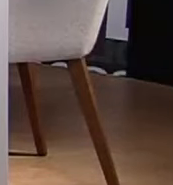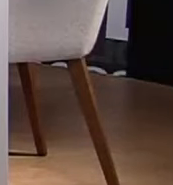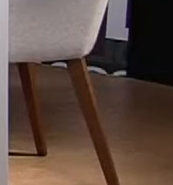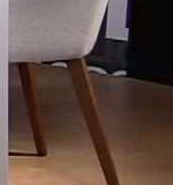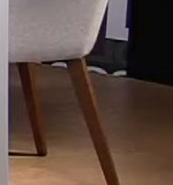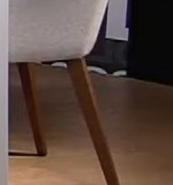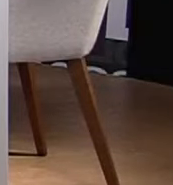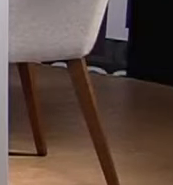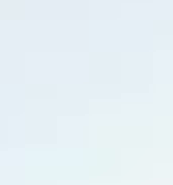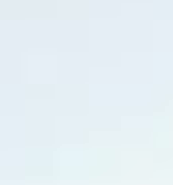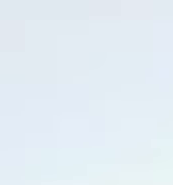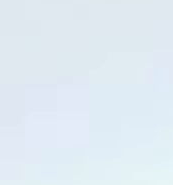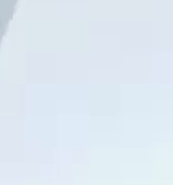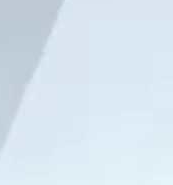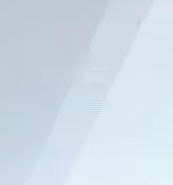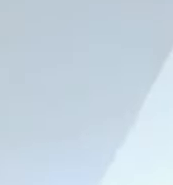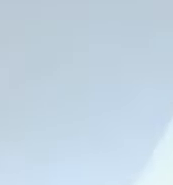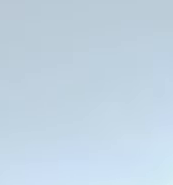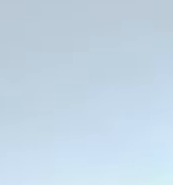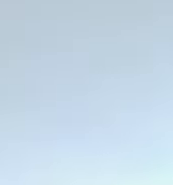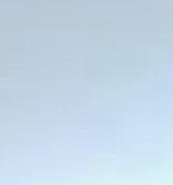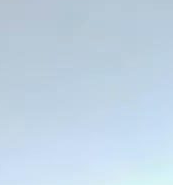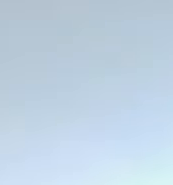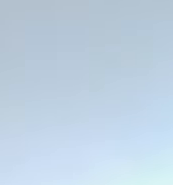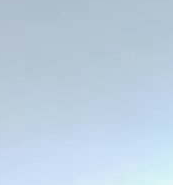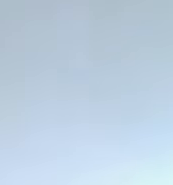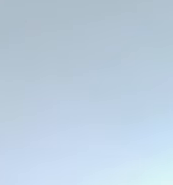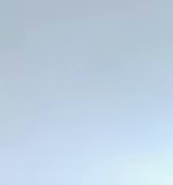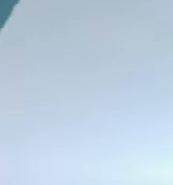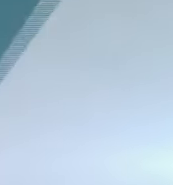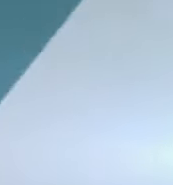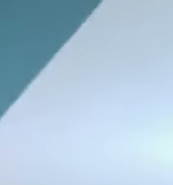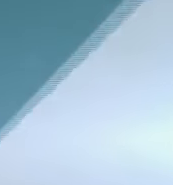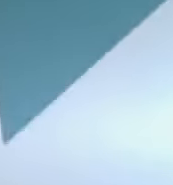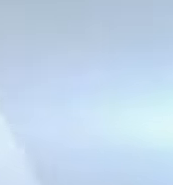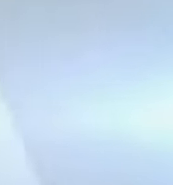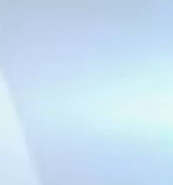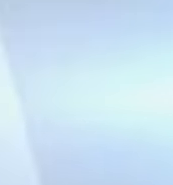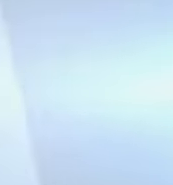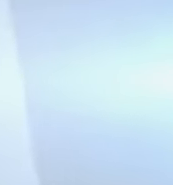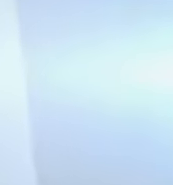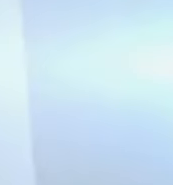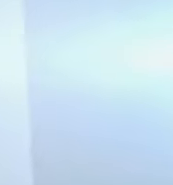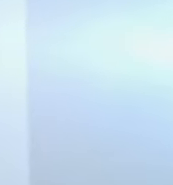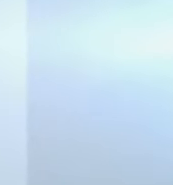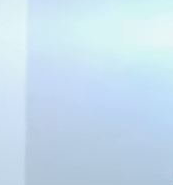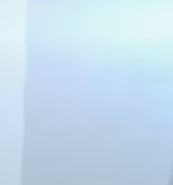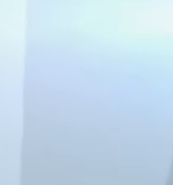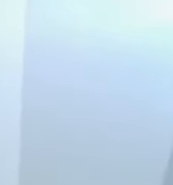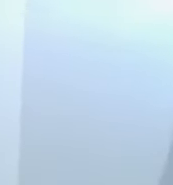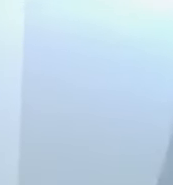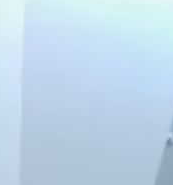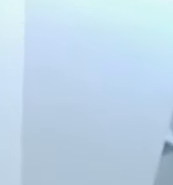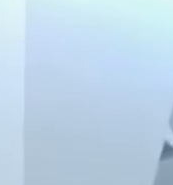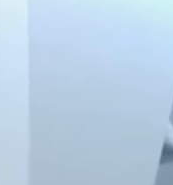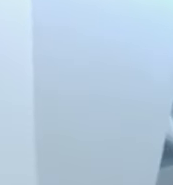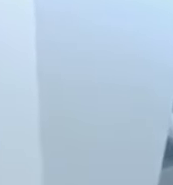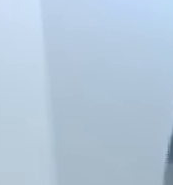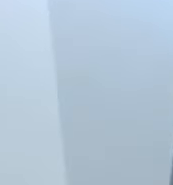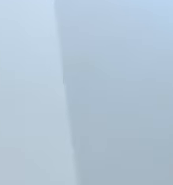Poder Judicial de la Federación. La palabra justa. Asilo. Sábado 5 de julio, 19